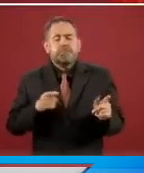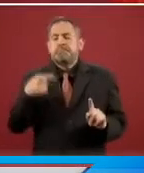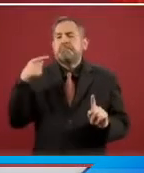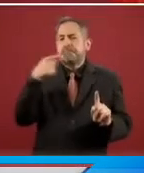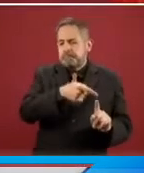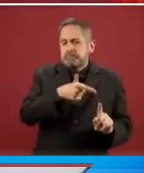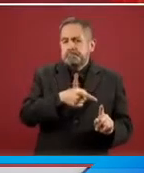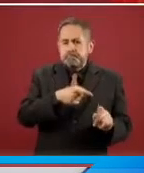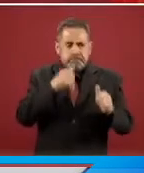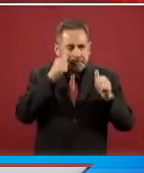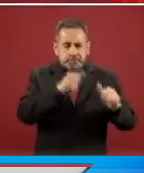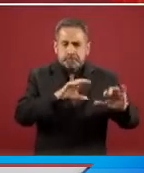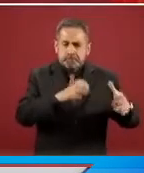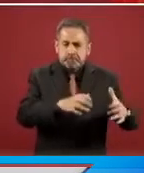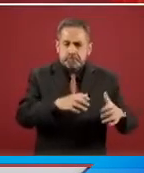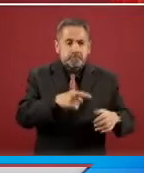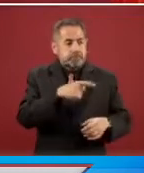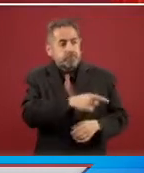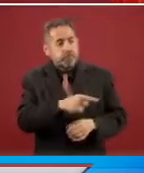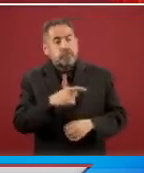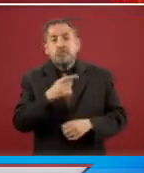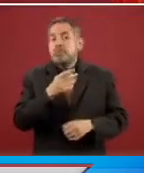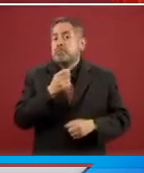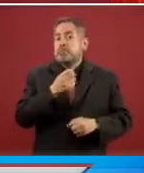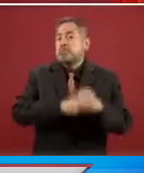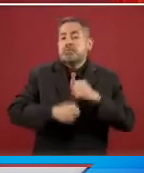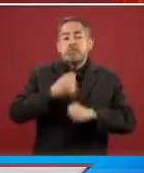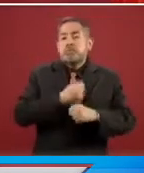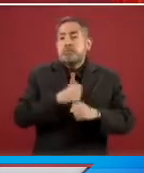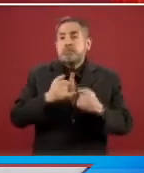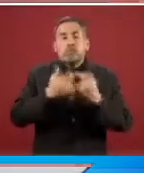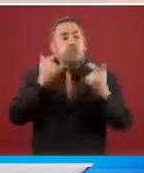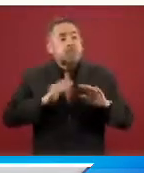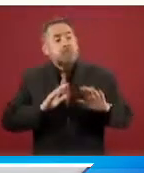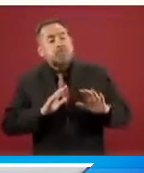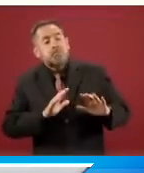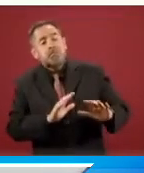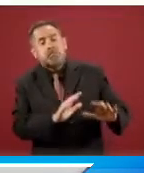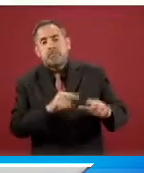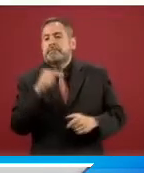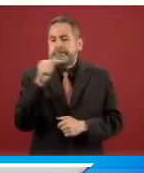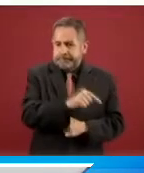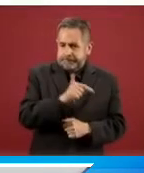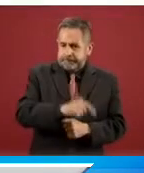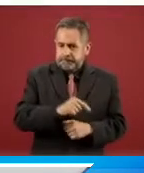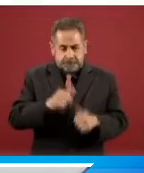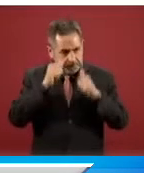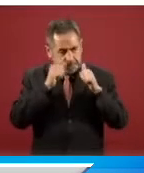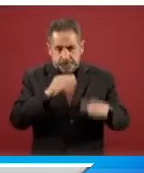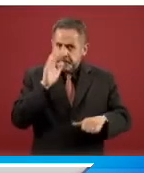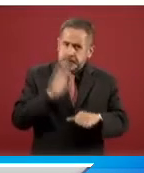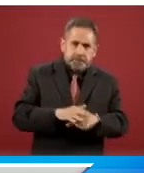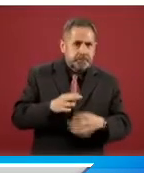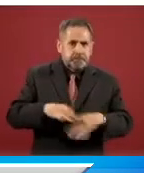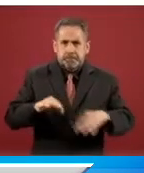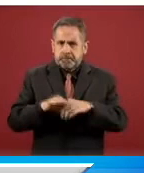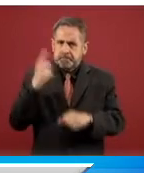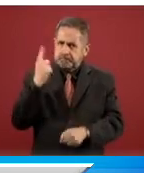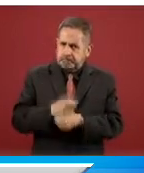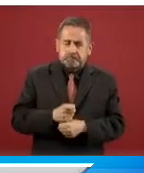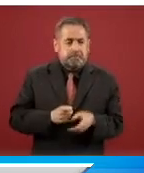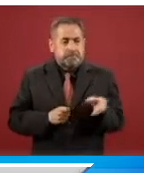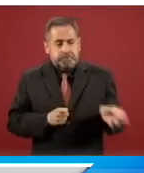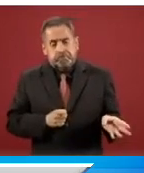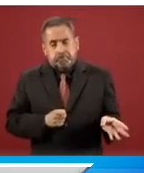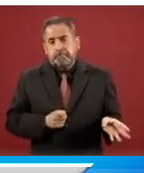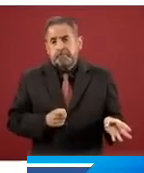México y se espera llegar a 100 ciudades durante todo el sexenio. Los criterios de la selección los determina el rezago y la marginación de asentamientos informales en